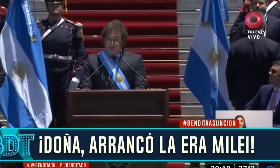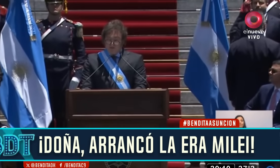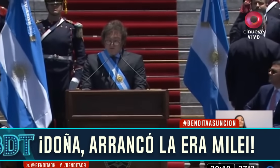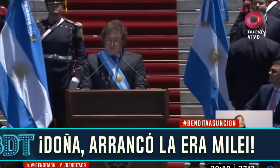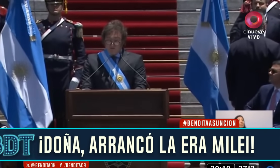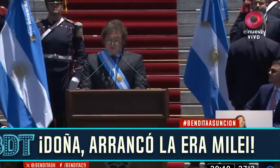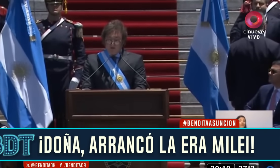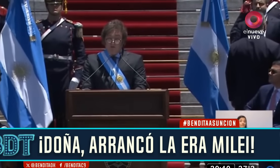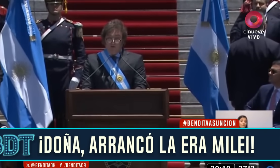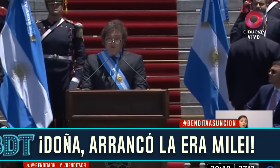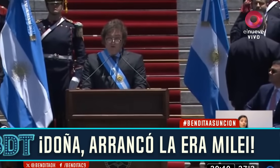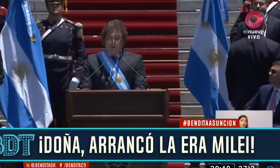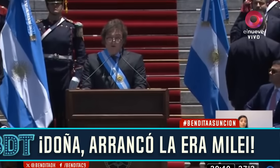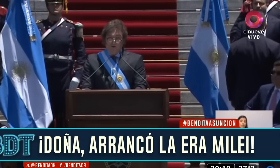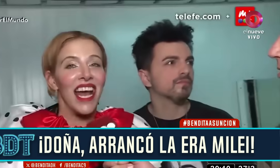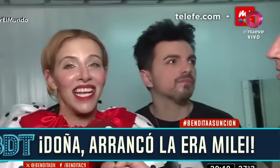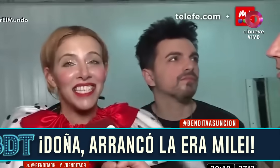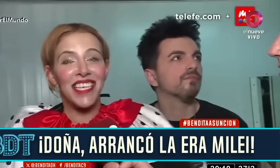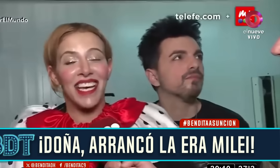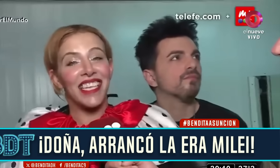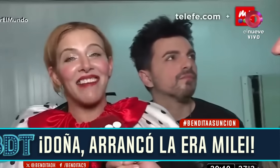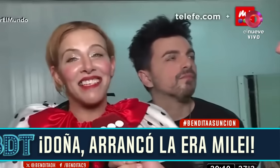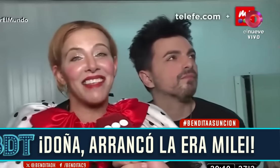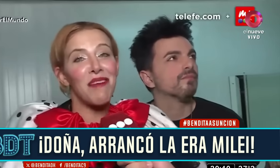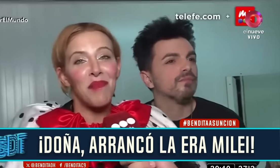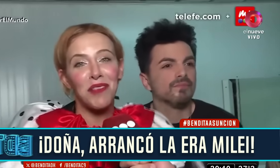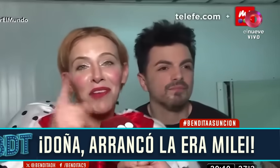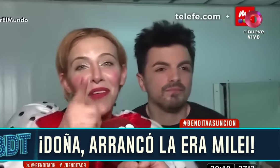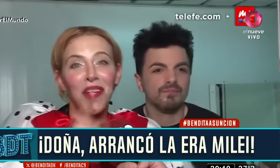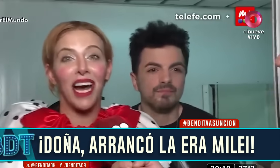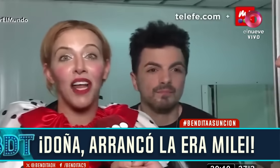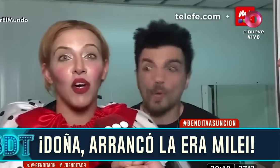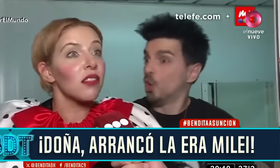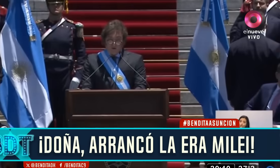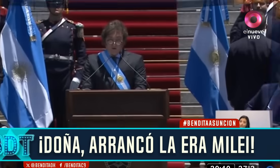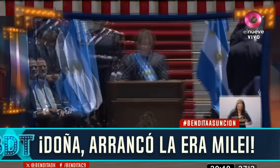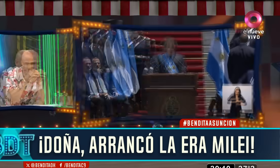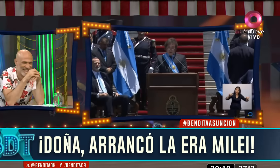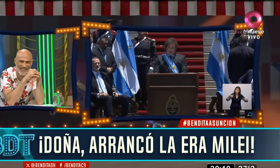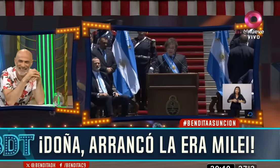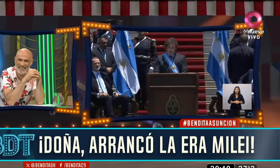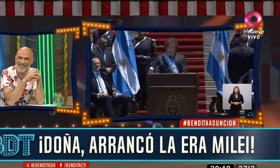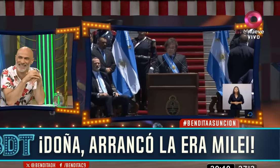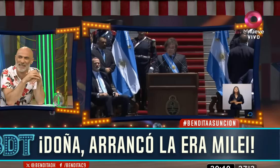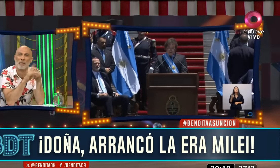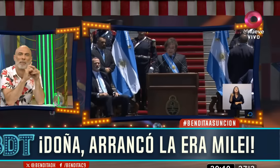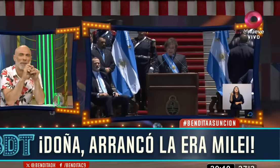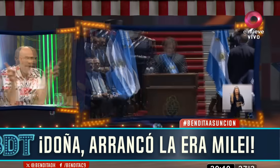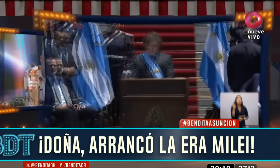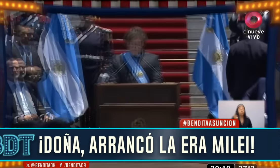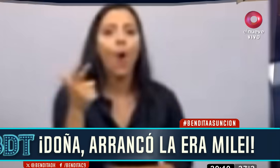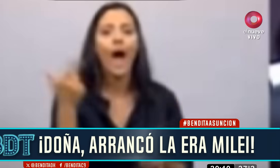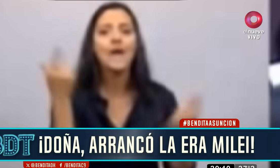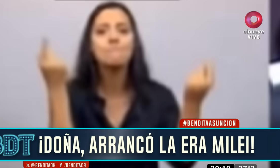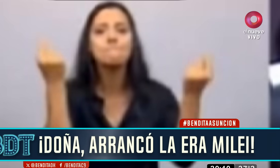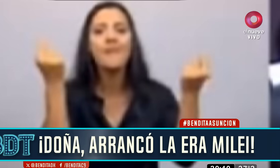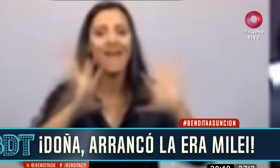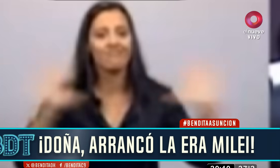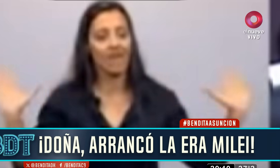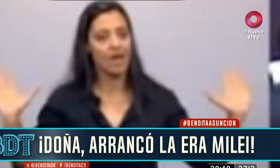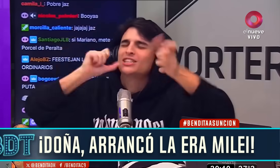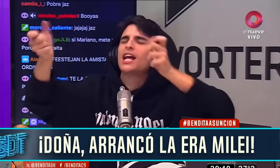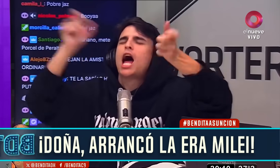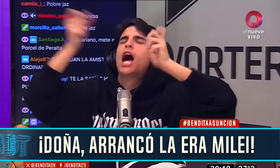tengo que decírselos de nuevo. La leche te va a entrar por todos lados. No hay plata.